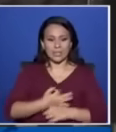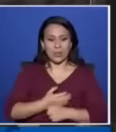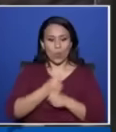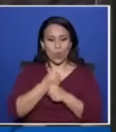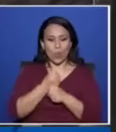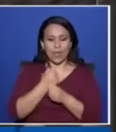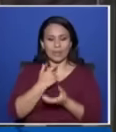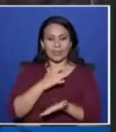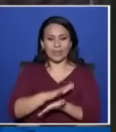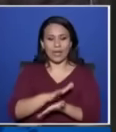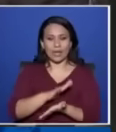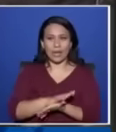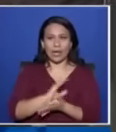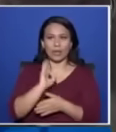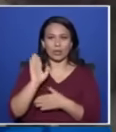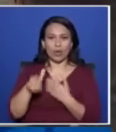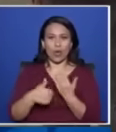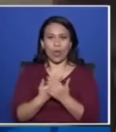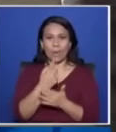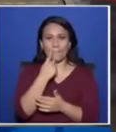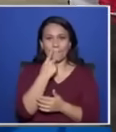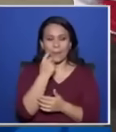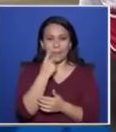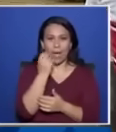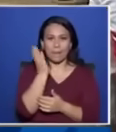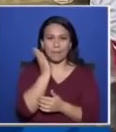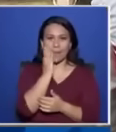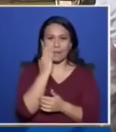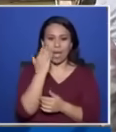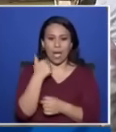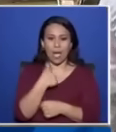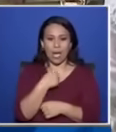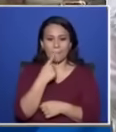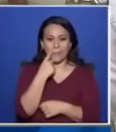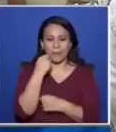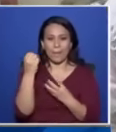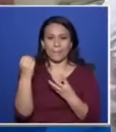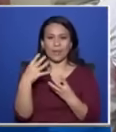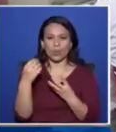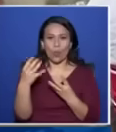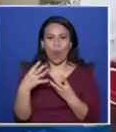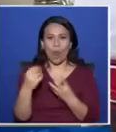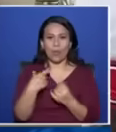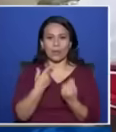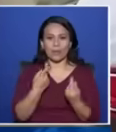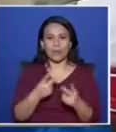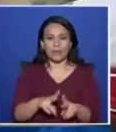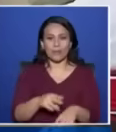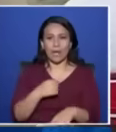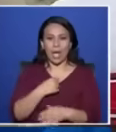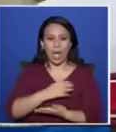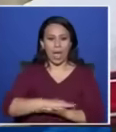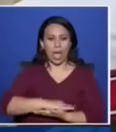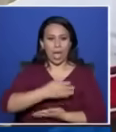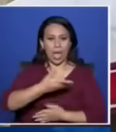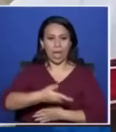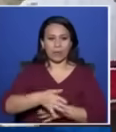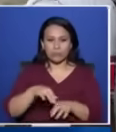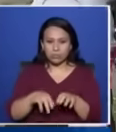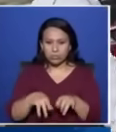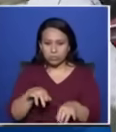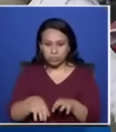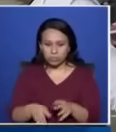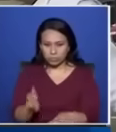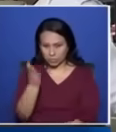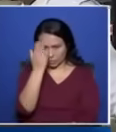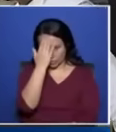de los padres de familia, de nosotros como padres, que nos manden a virtual, que los chicos ya tenemos incluso esta plataforma para eso. Estábamos ya, como